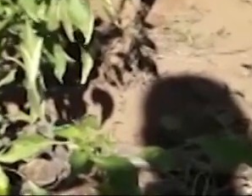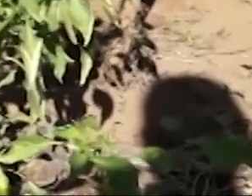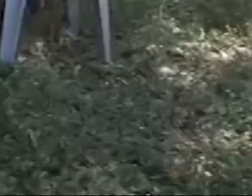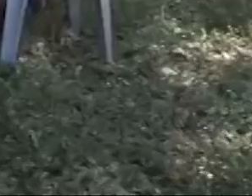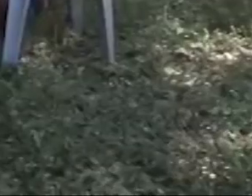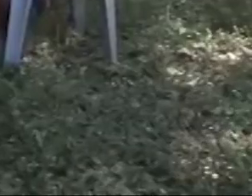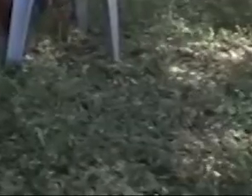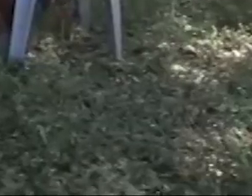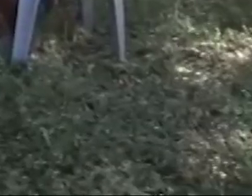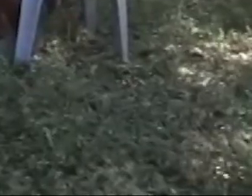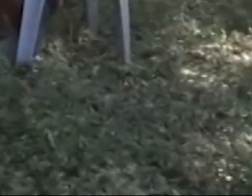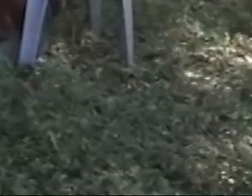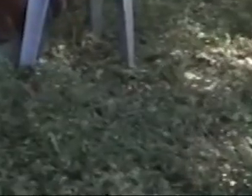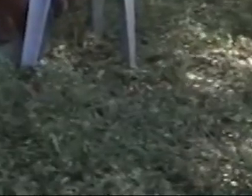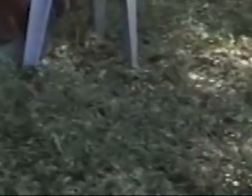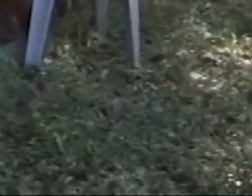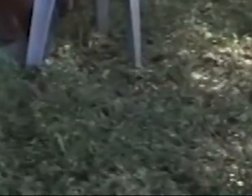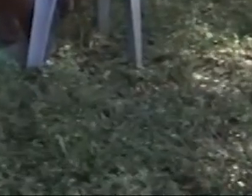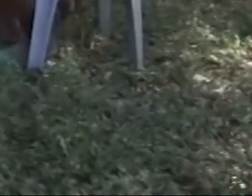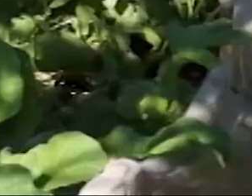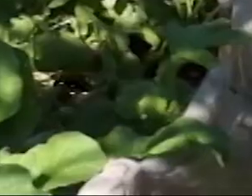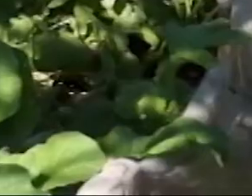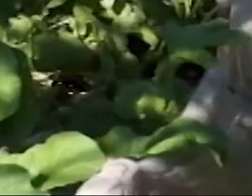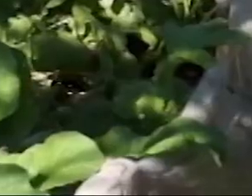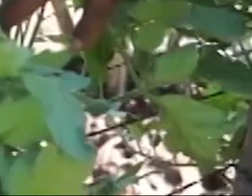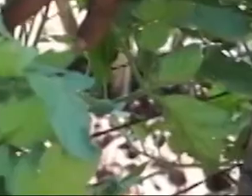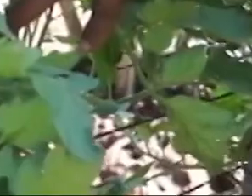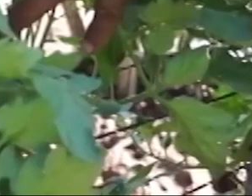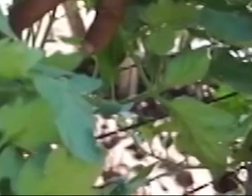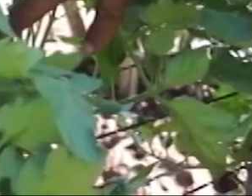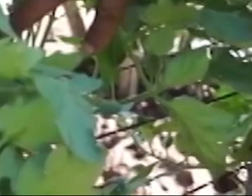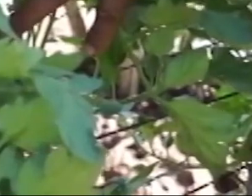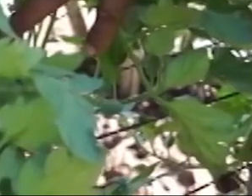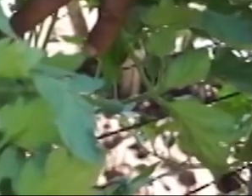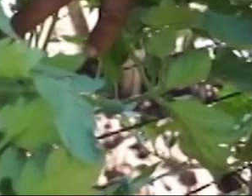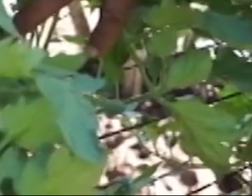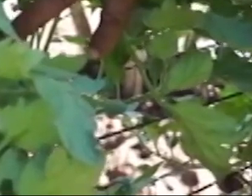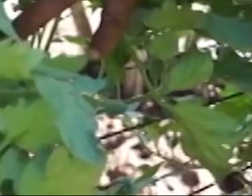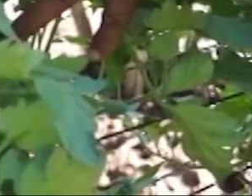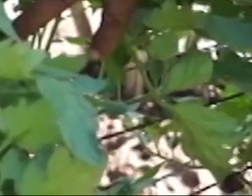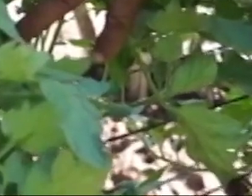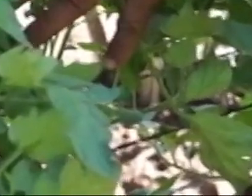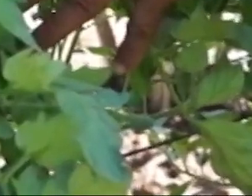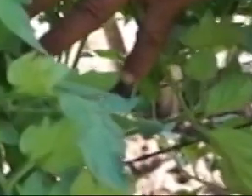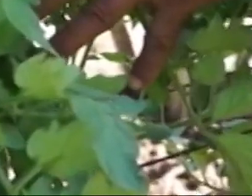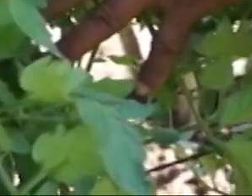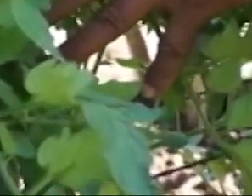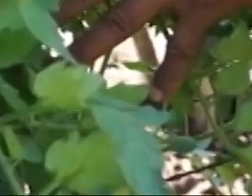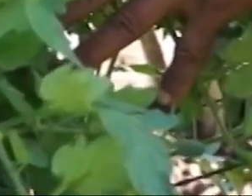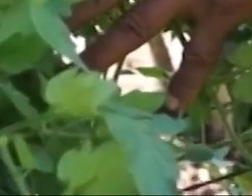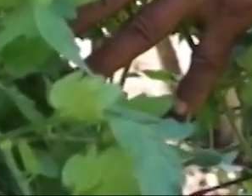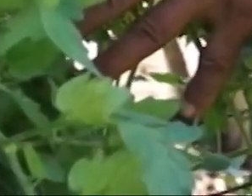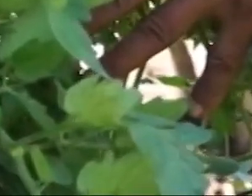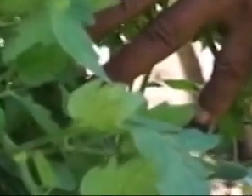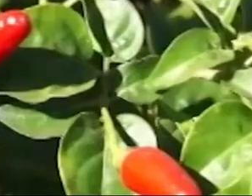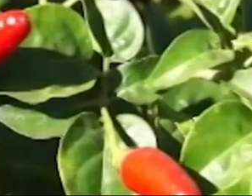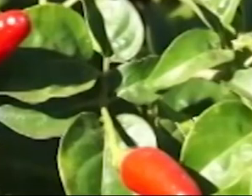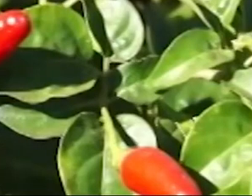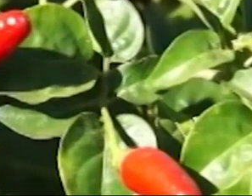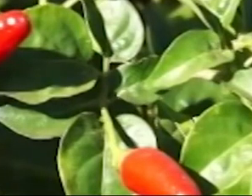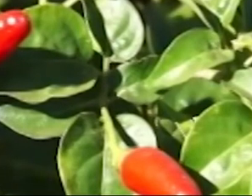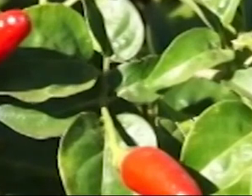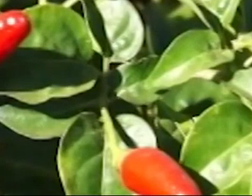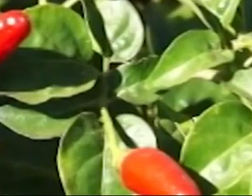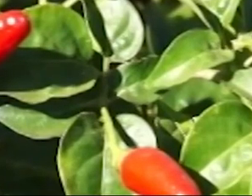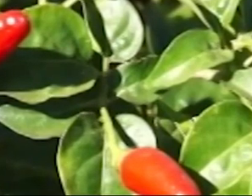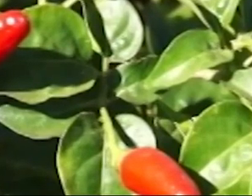producir. Las mujeres y nuestras familias del campo recibimos educación gratuita de calidad. Ahora